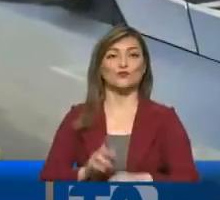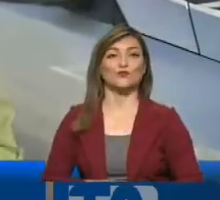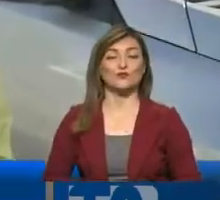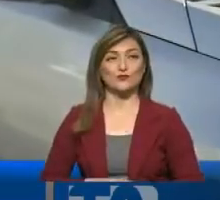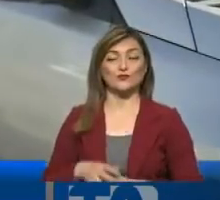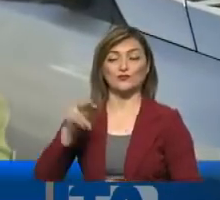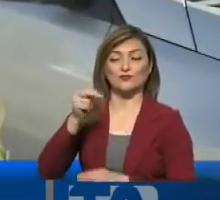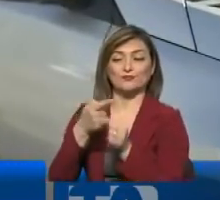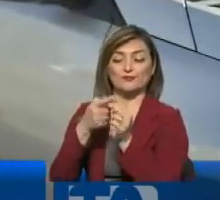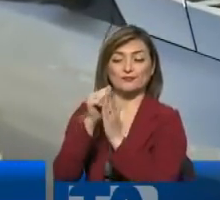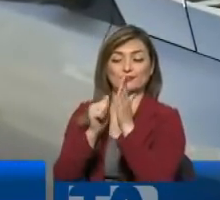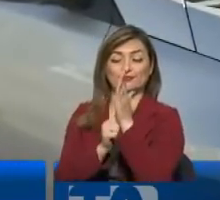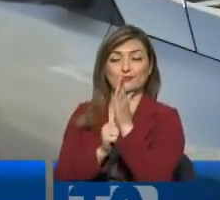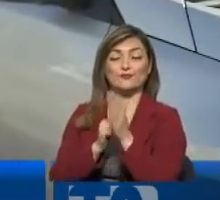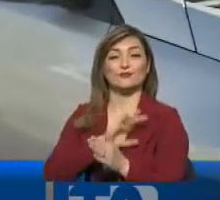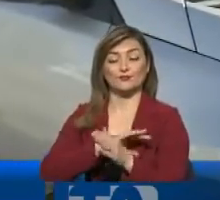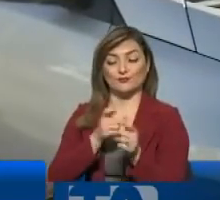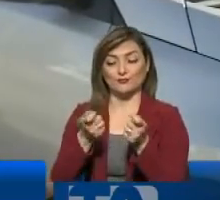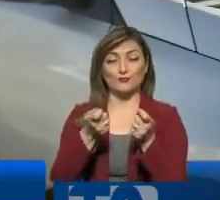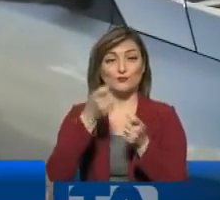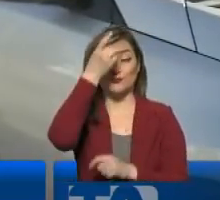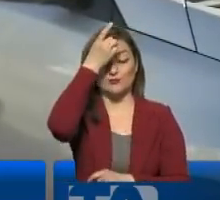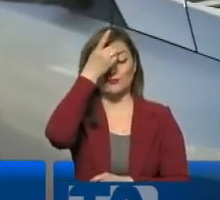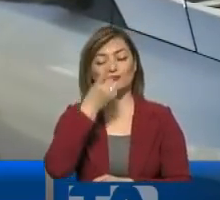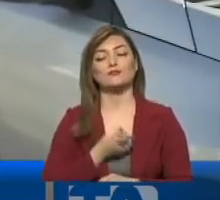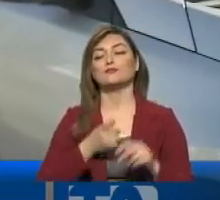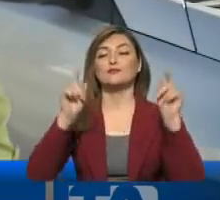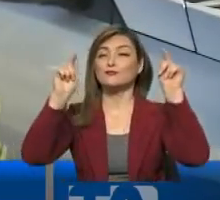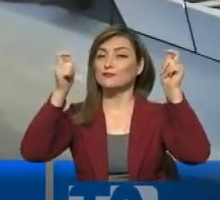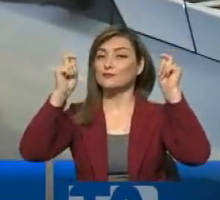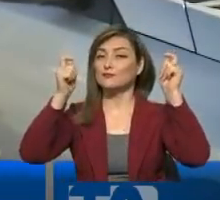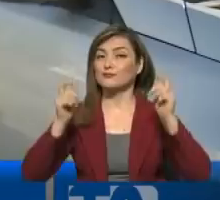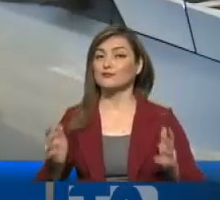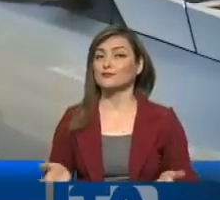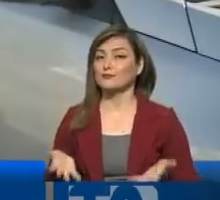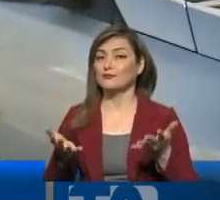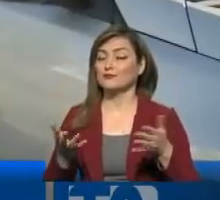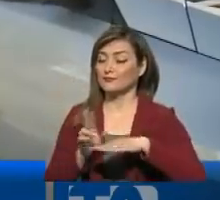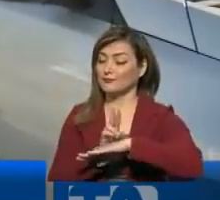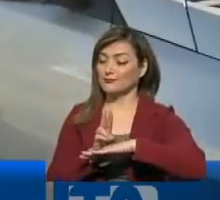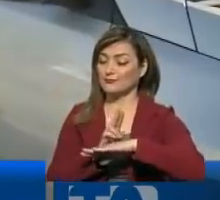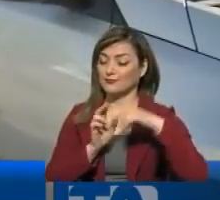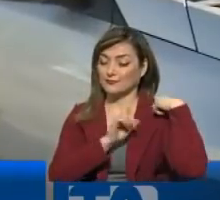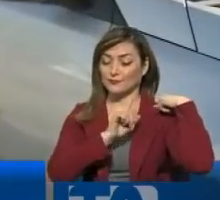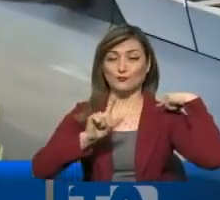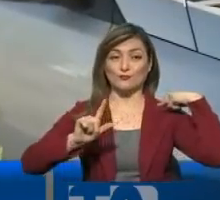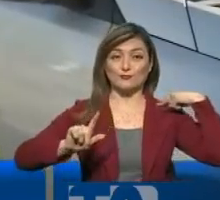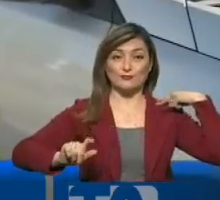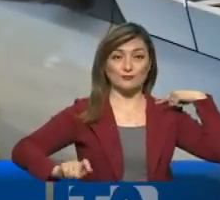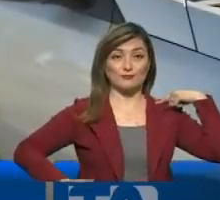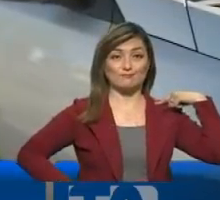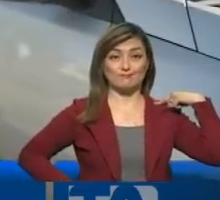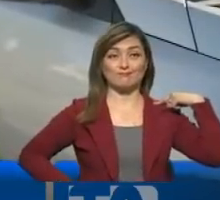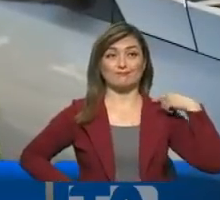capital, porque la Agencia Metropolitana de Tránsito decidió emprender una campaña para incentivar el buen uso del cinturón de seguridad y